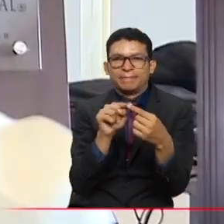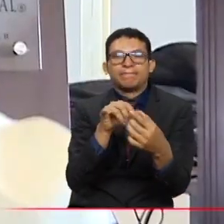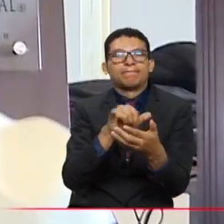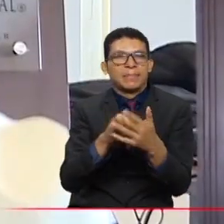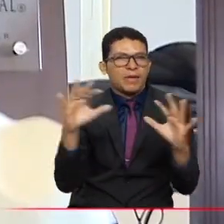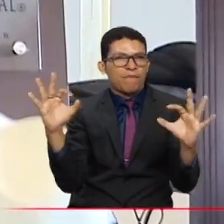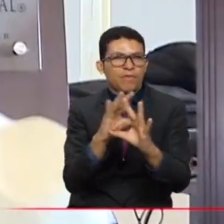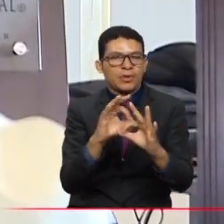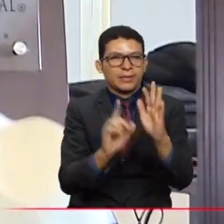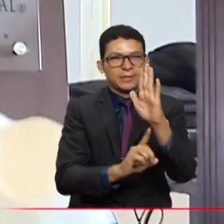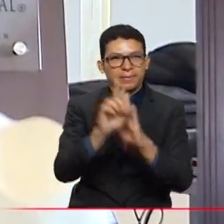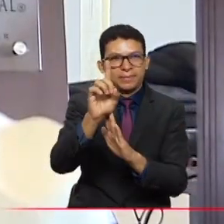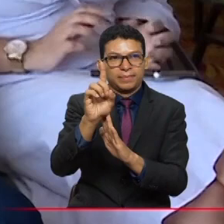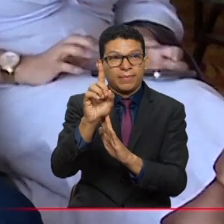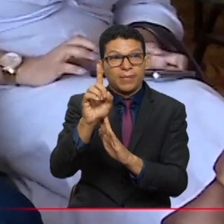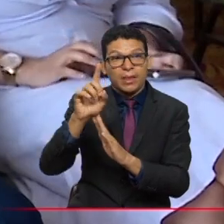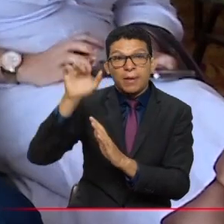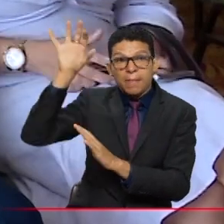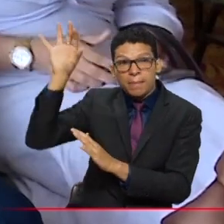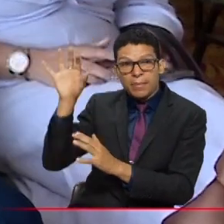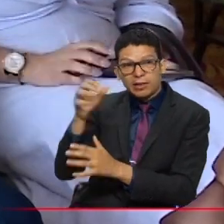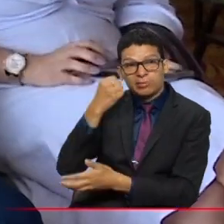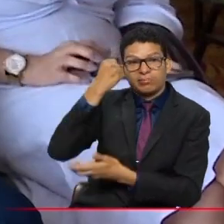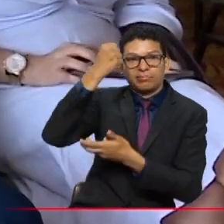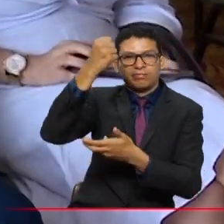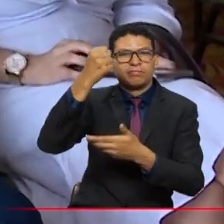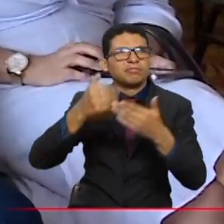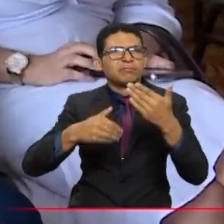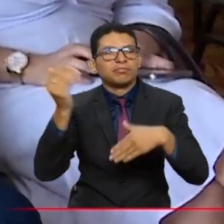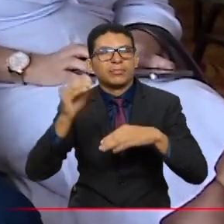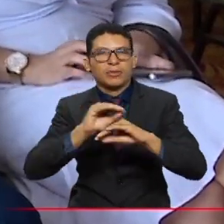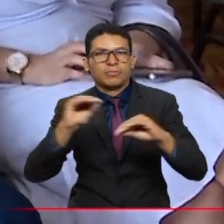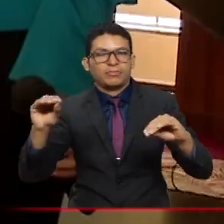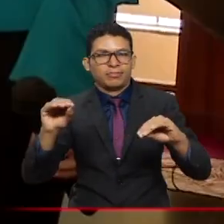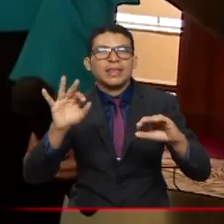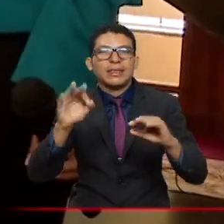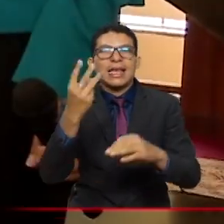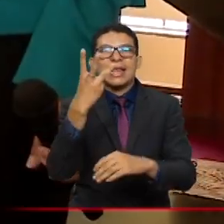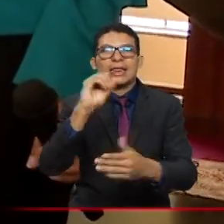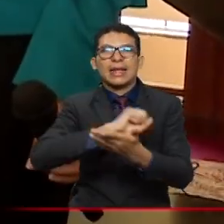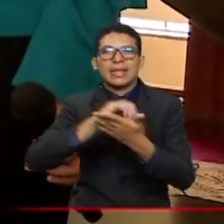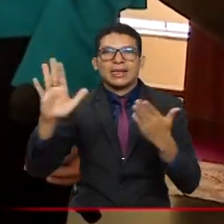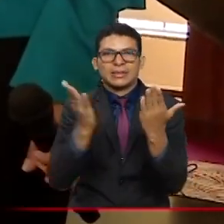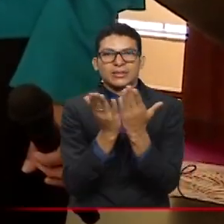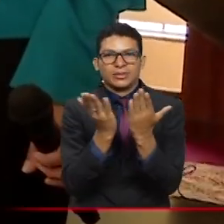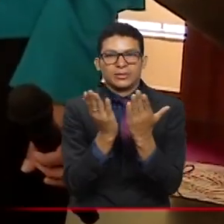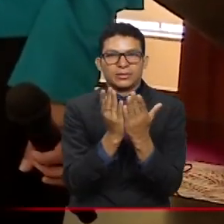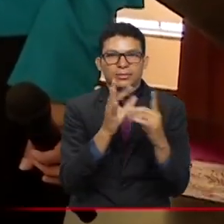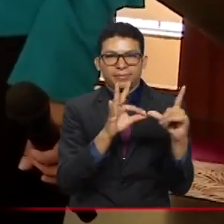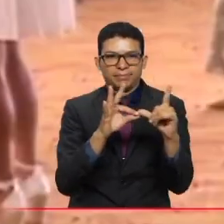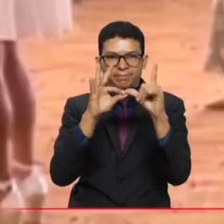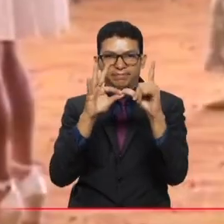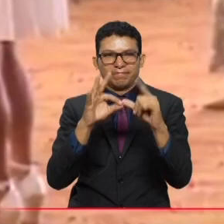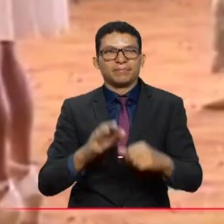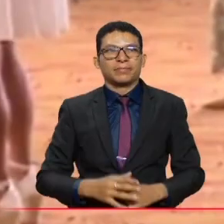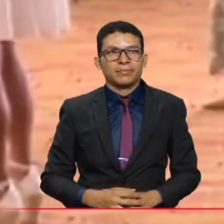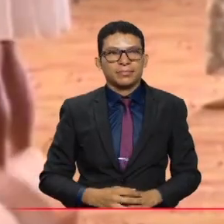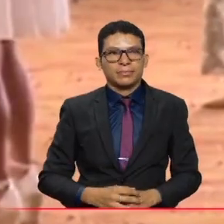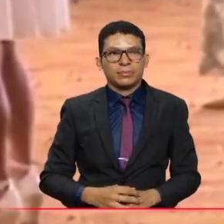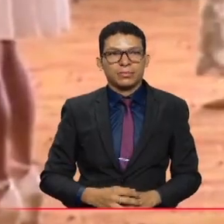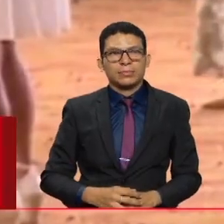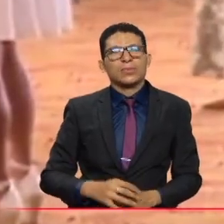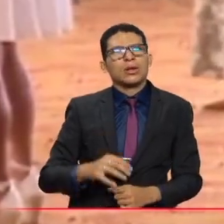desarrollo, por lo que inversionistas extranjeros ofrecen inicialmente 30 becas para posgrados. Mi camino aquí en Colombia, yo miré